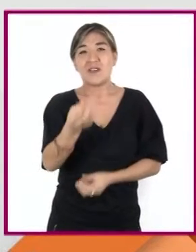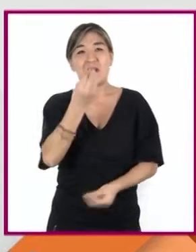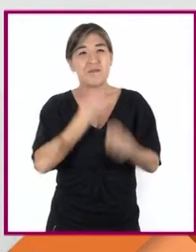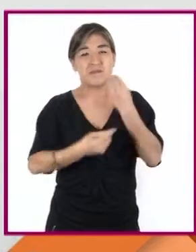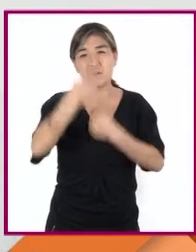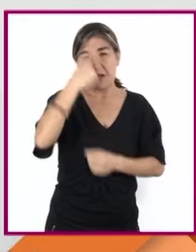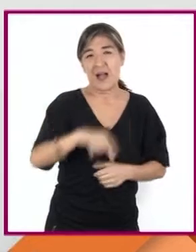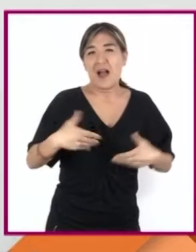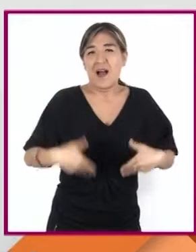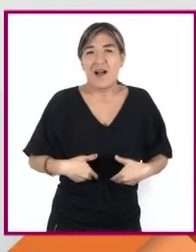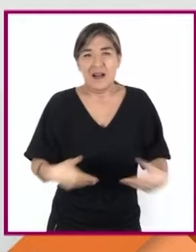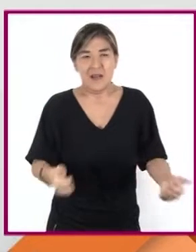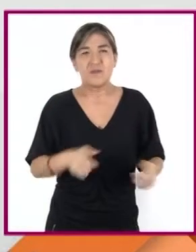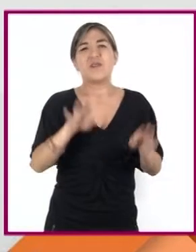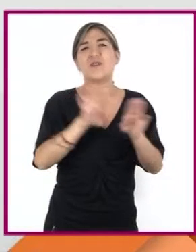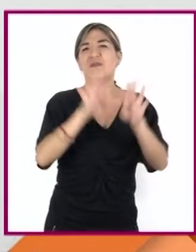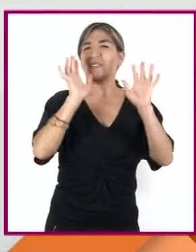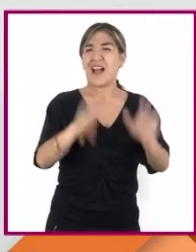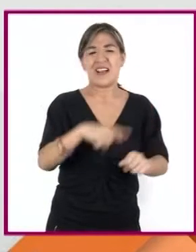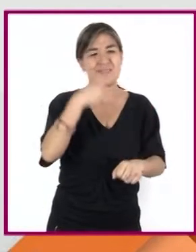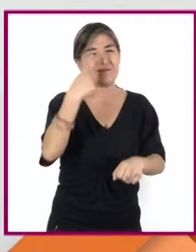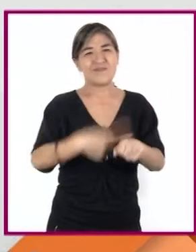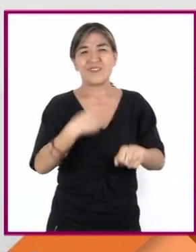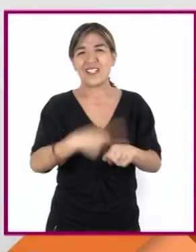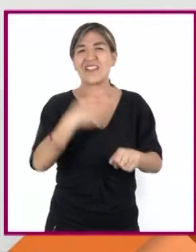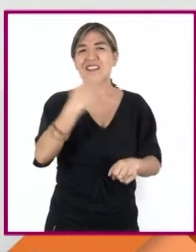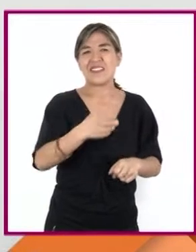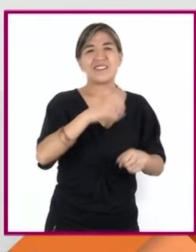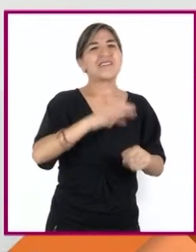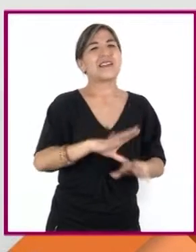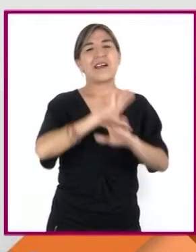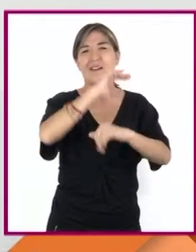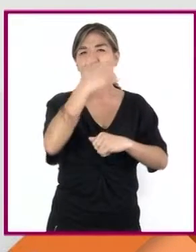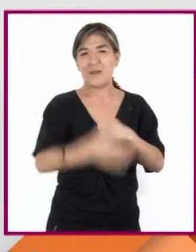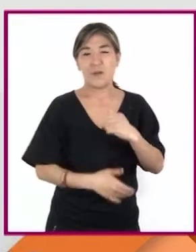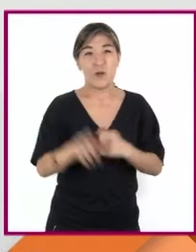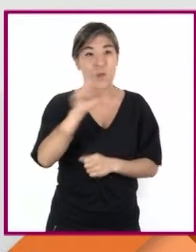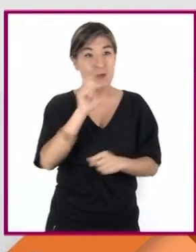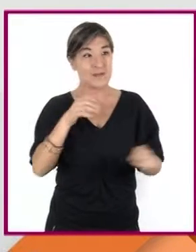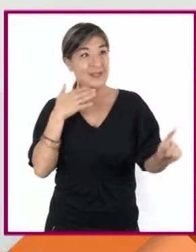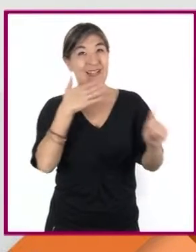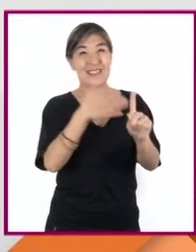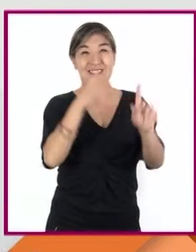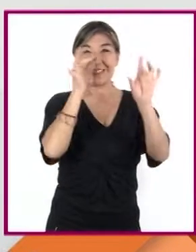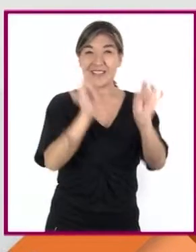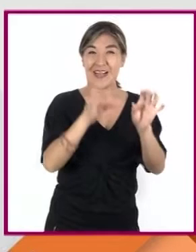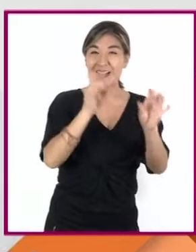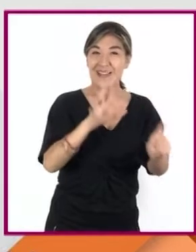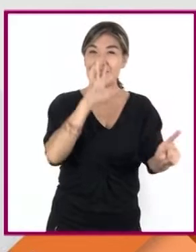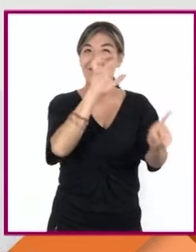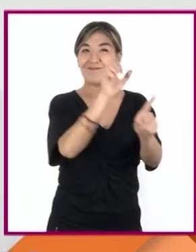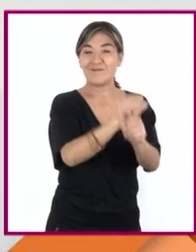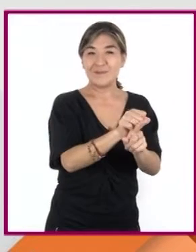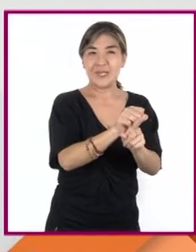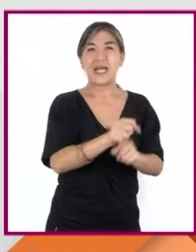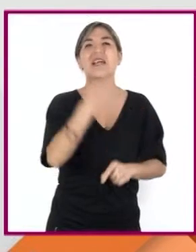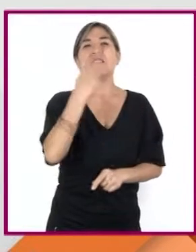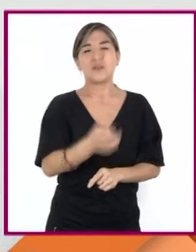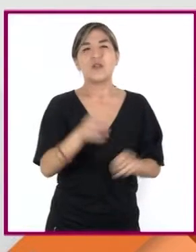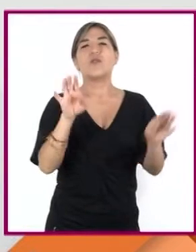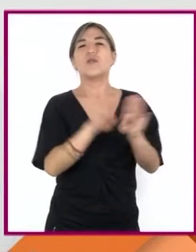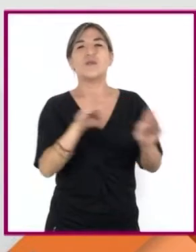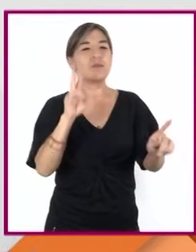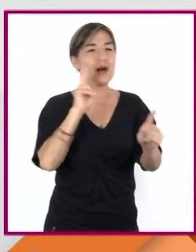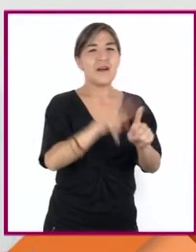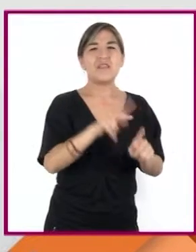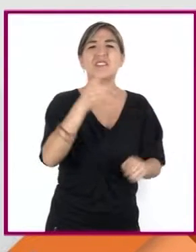el cese de la enfermedad. Y cuando vuestro objetivo esté más cerca, el pro de los demás, contemplad